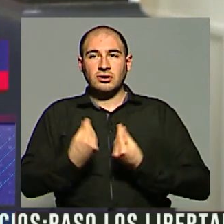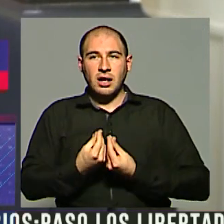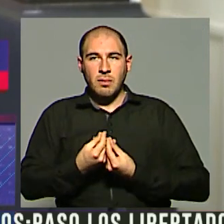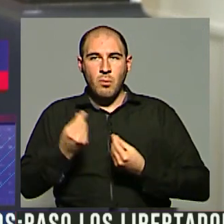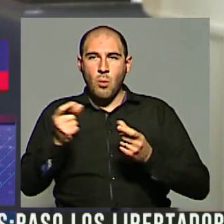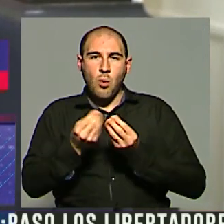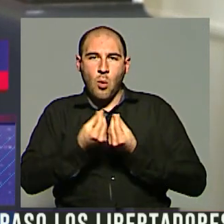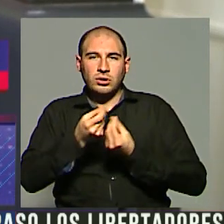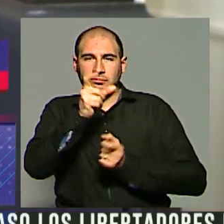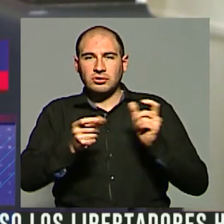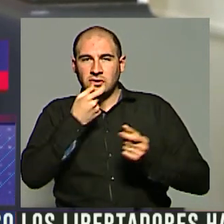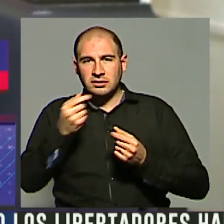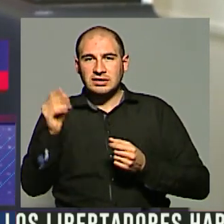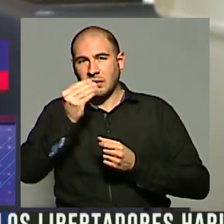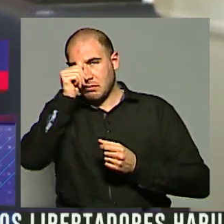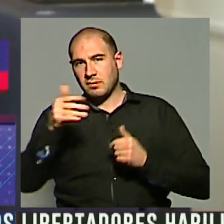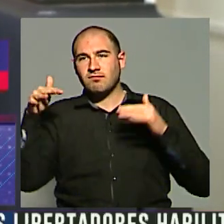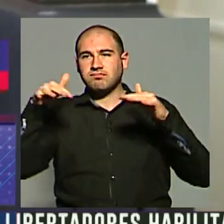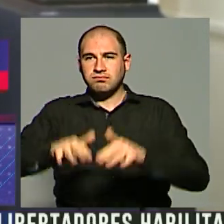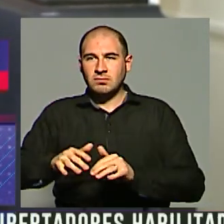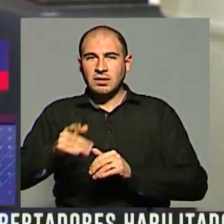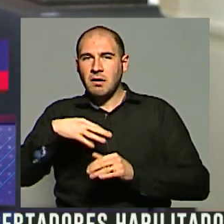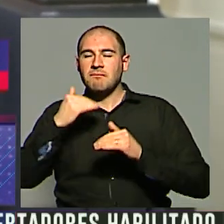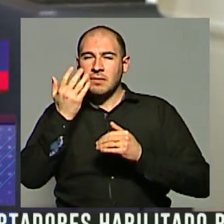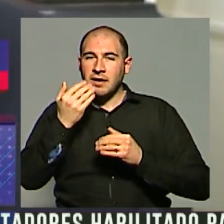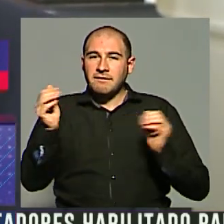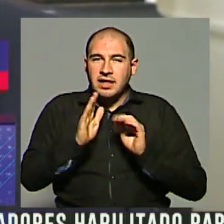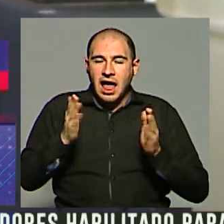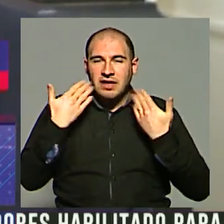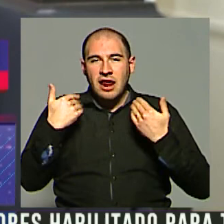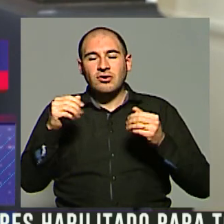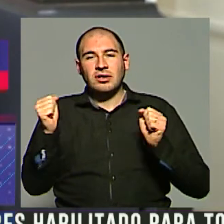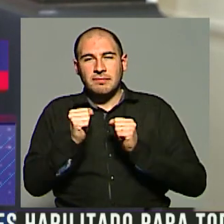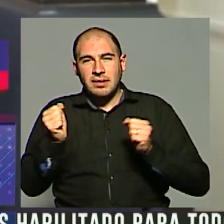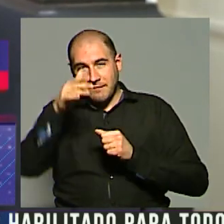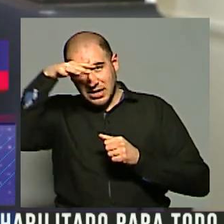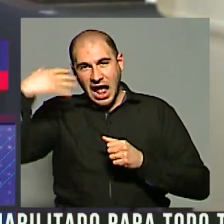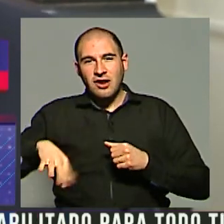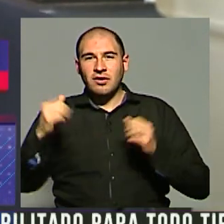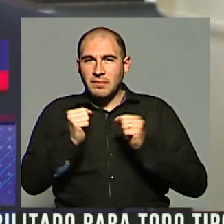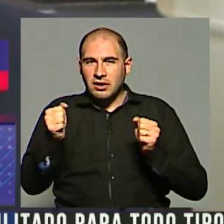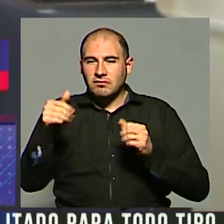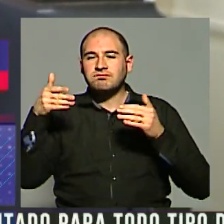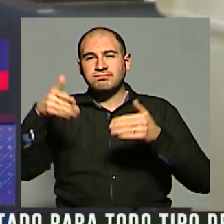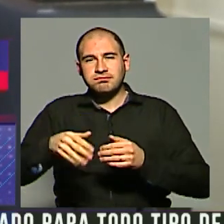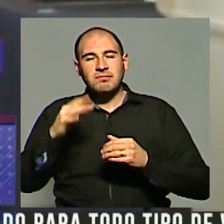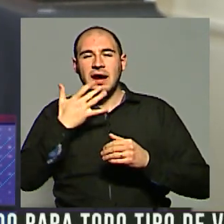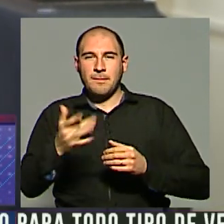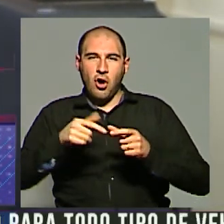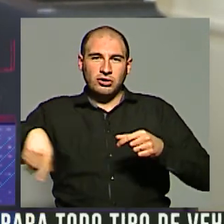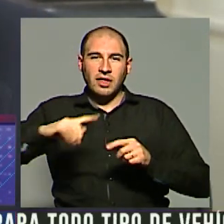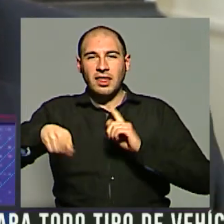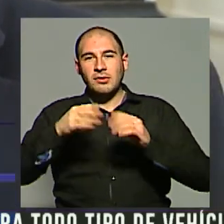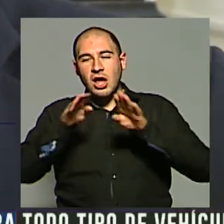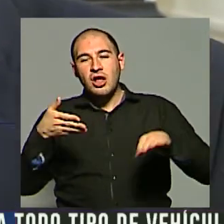impresionante de mendocinos que van todos los fines de semana y disfrutan en verano y en invierno de las costas del lago de Potrerillos, que está hermoso después del túnel